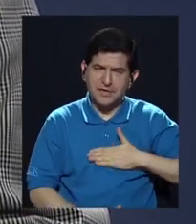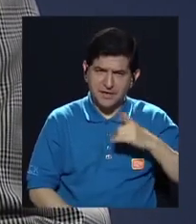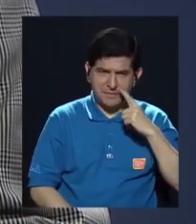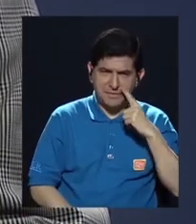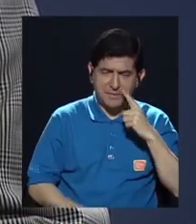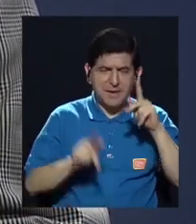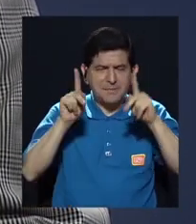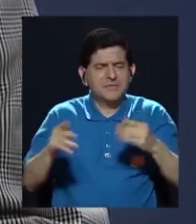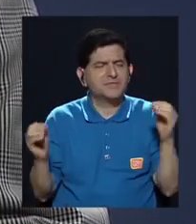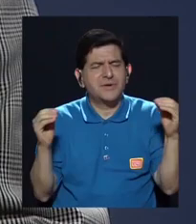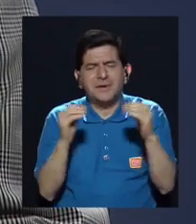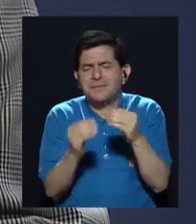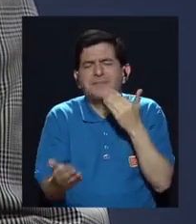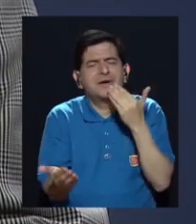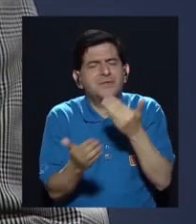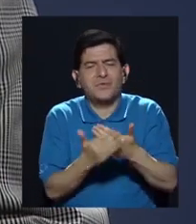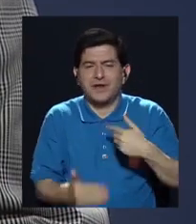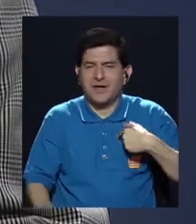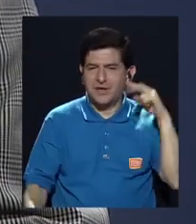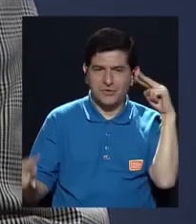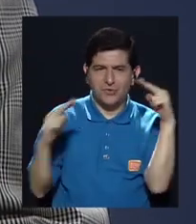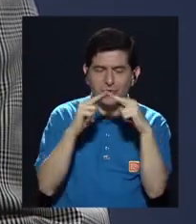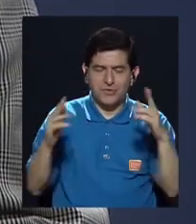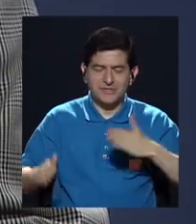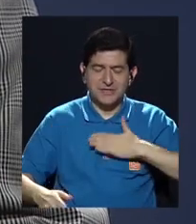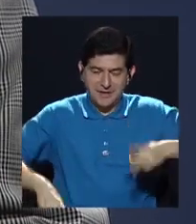como la persona más buena que conocí en mi vida.